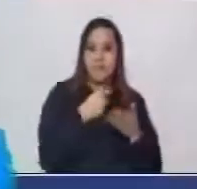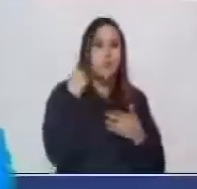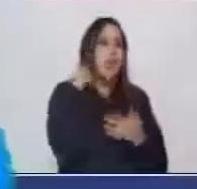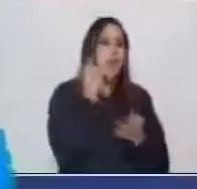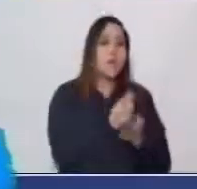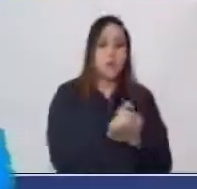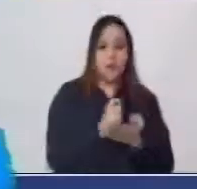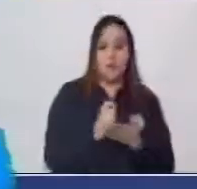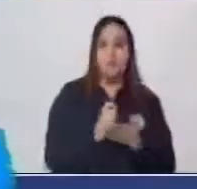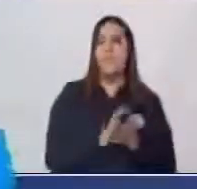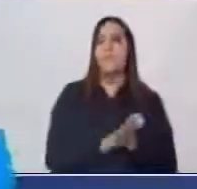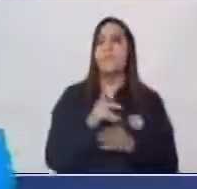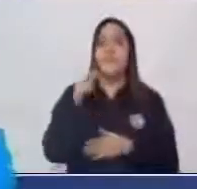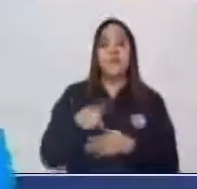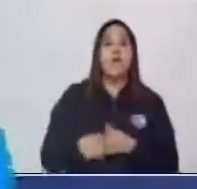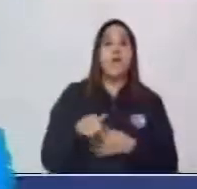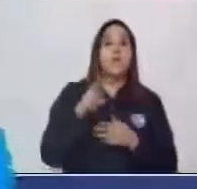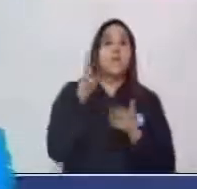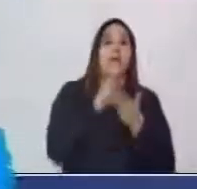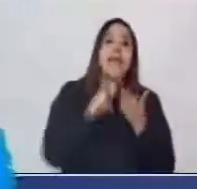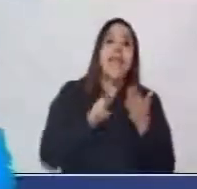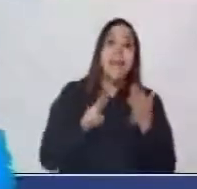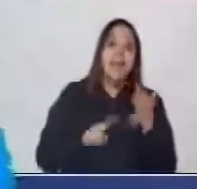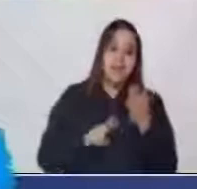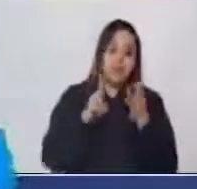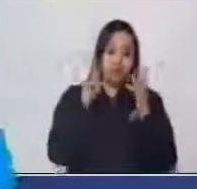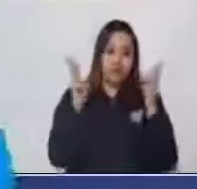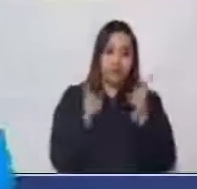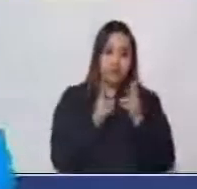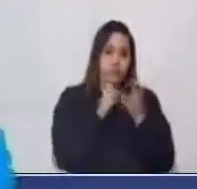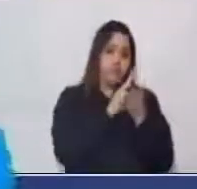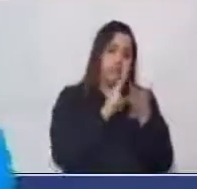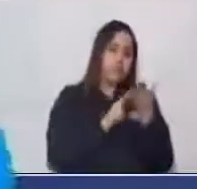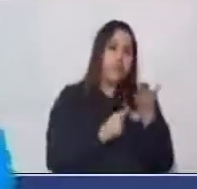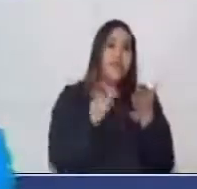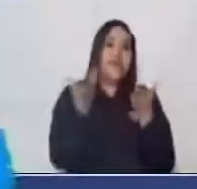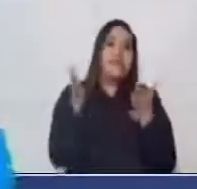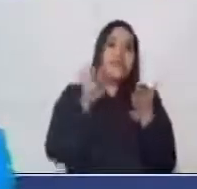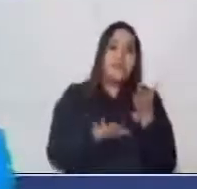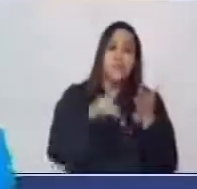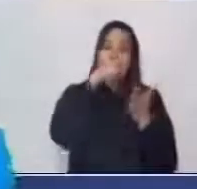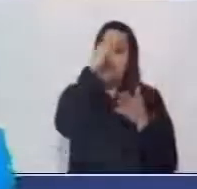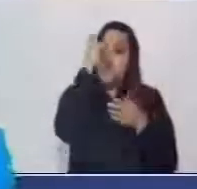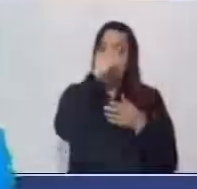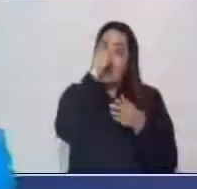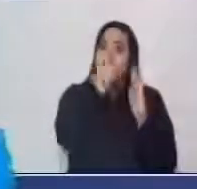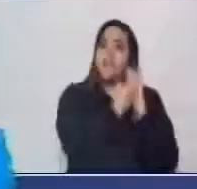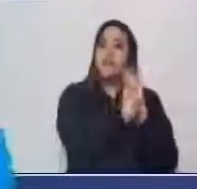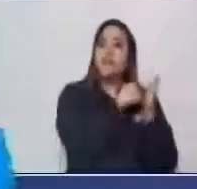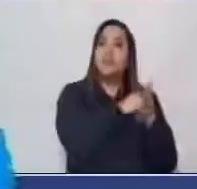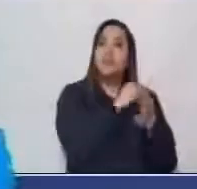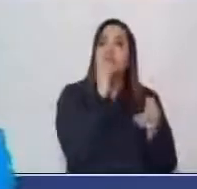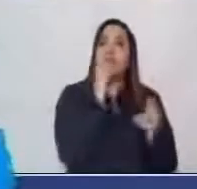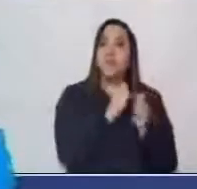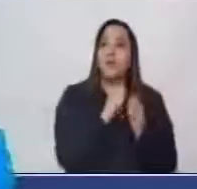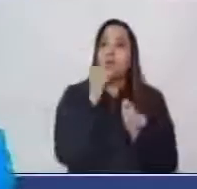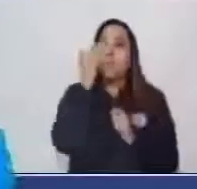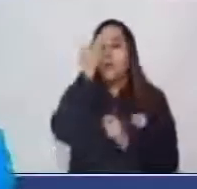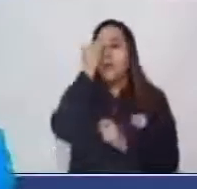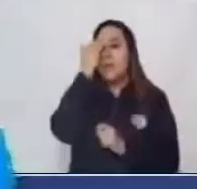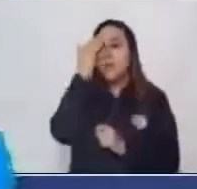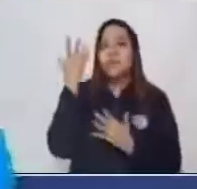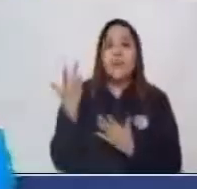entonces un texto breve que después vamos a trabajar con los signos de puntuación para que tú ya determines entonces